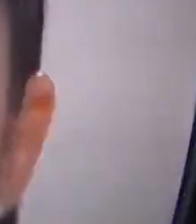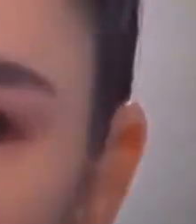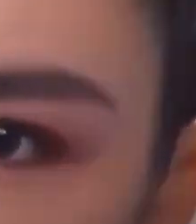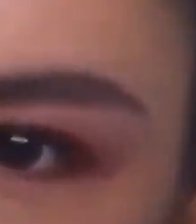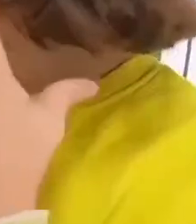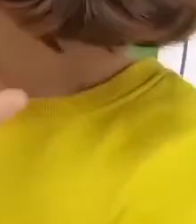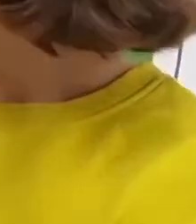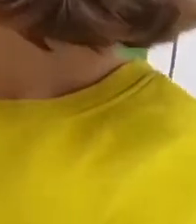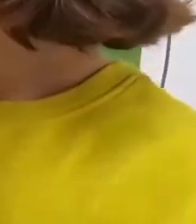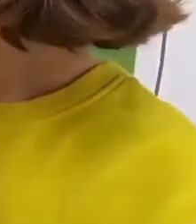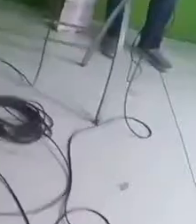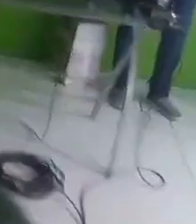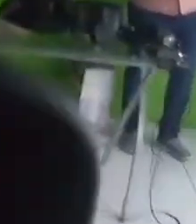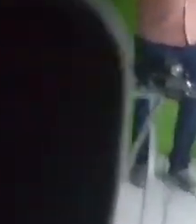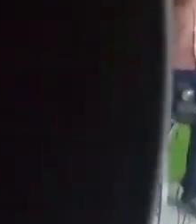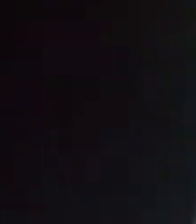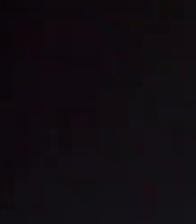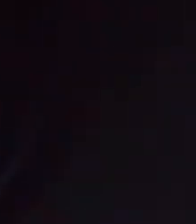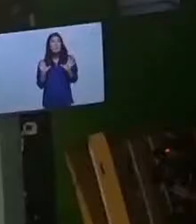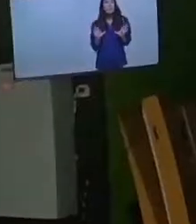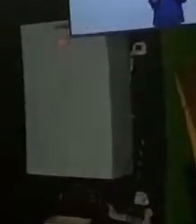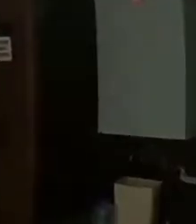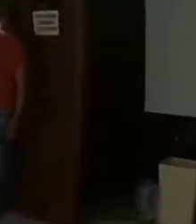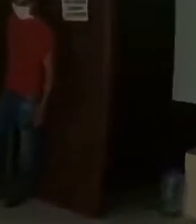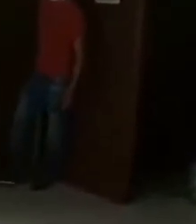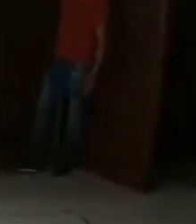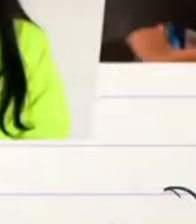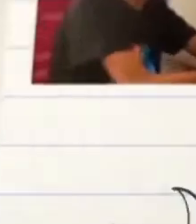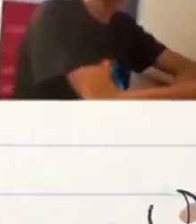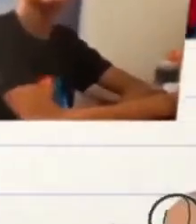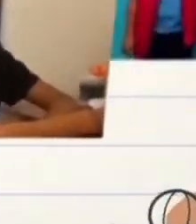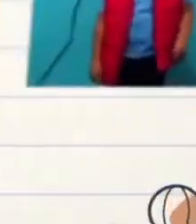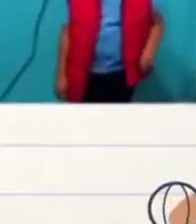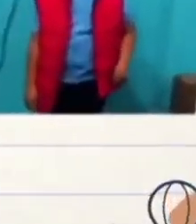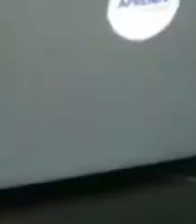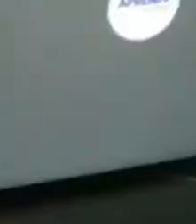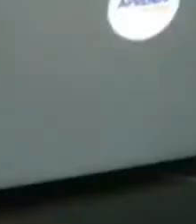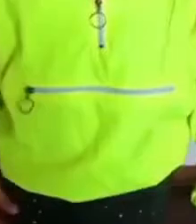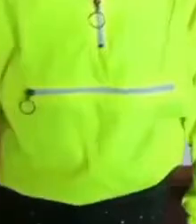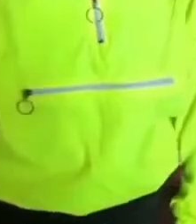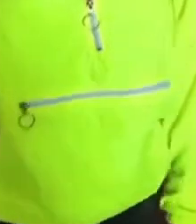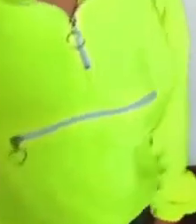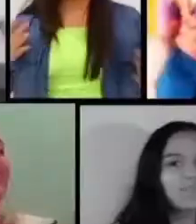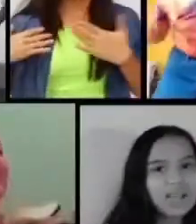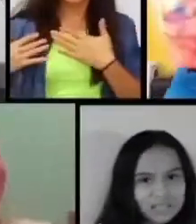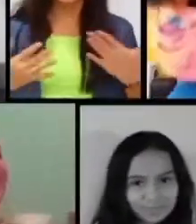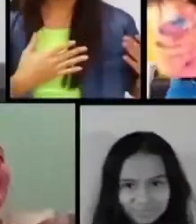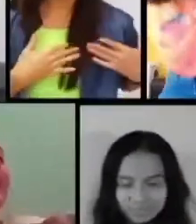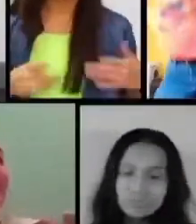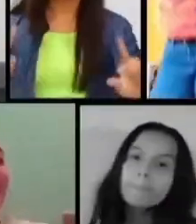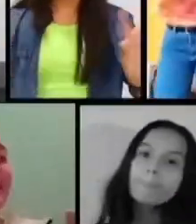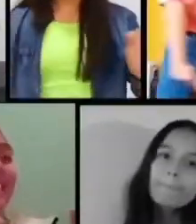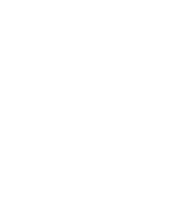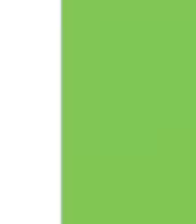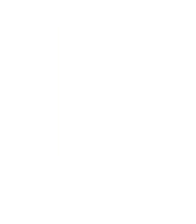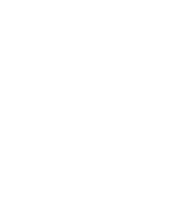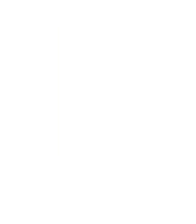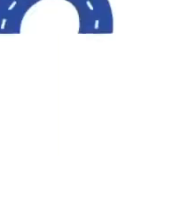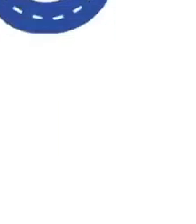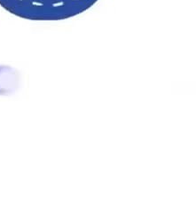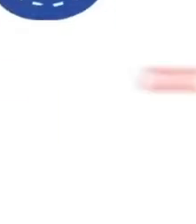el Ministerio de Educación y TV Perú han iniciado una nueva era en la televisión, apostando por el futuro del